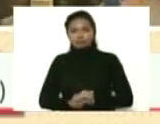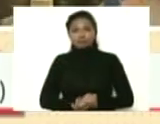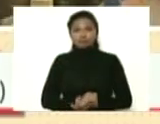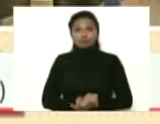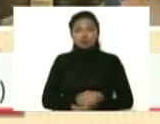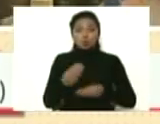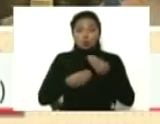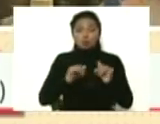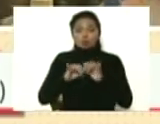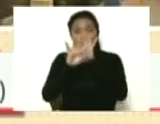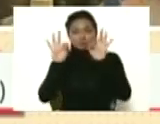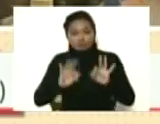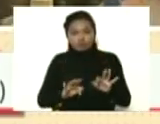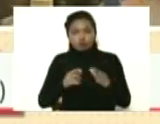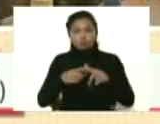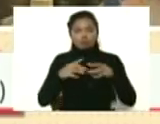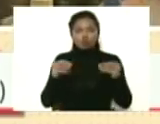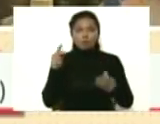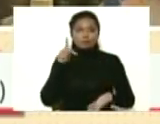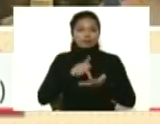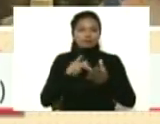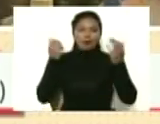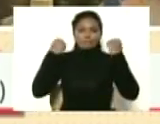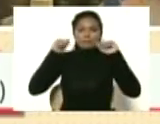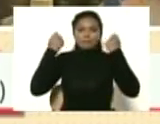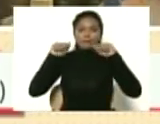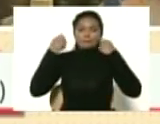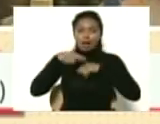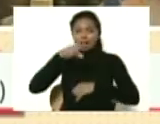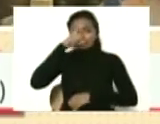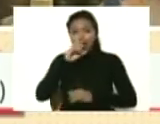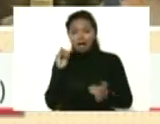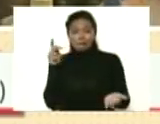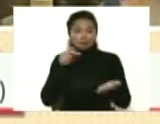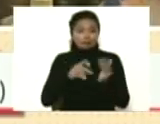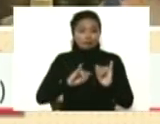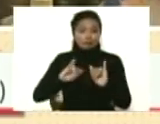como han participado en todos los ejercicios militares de este año.